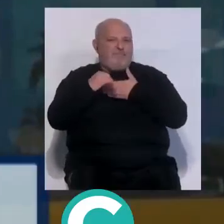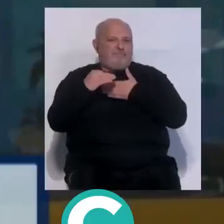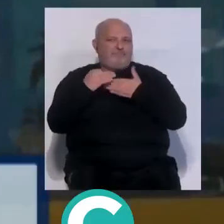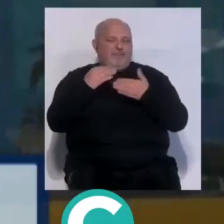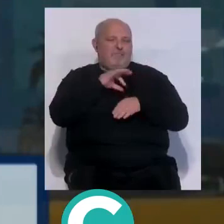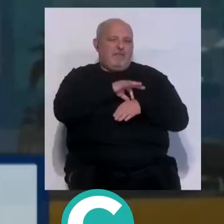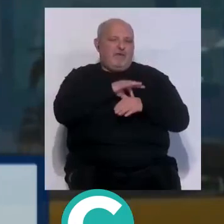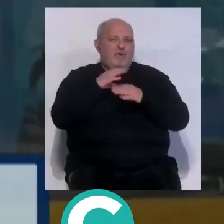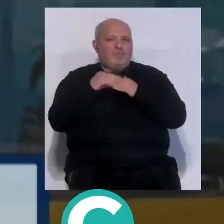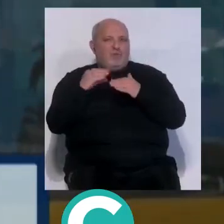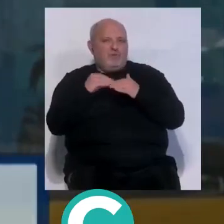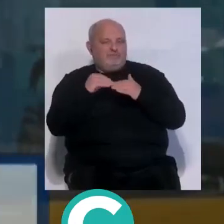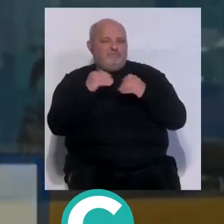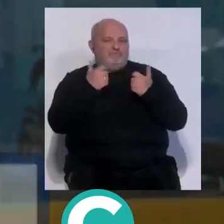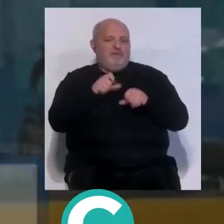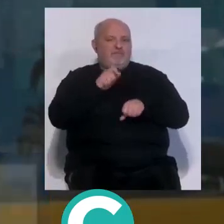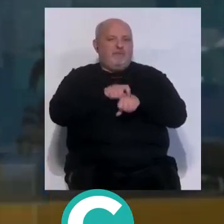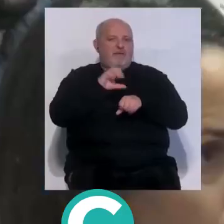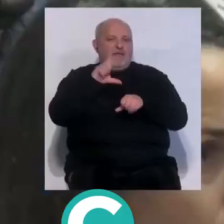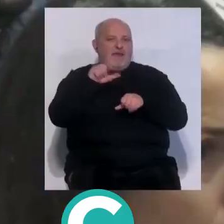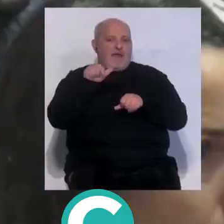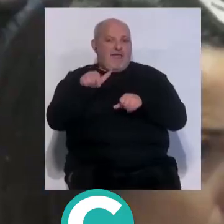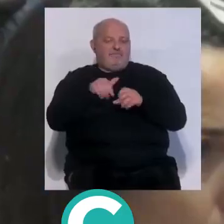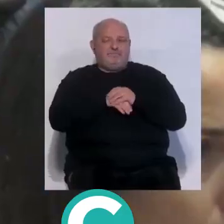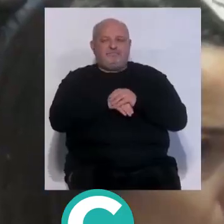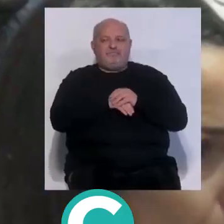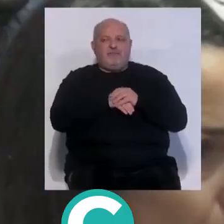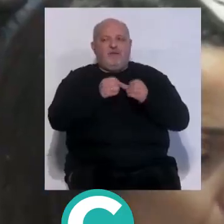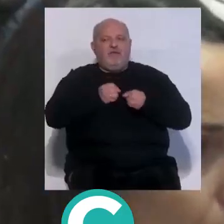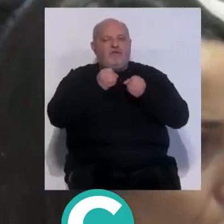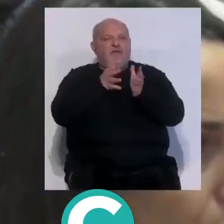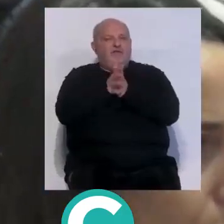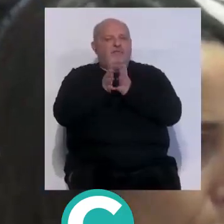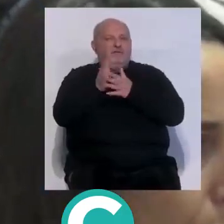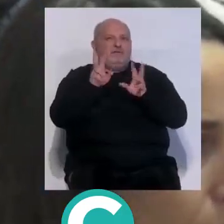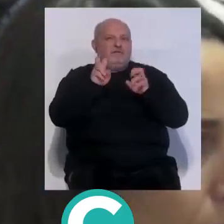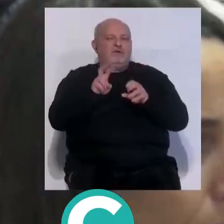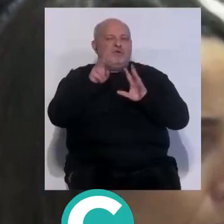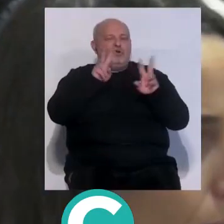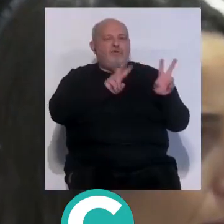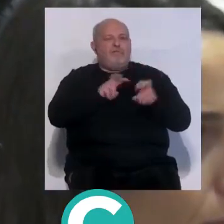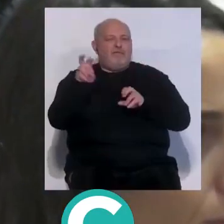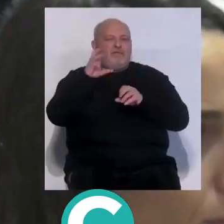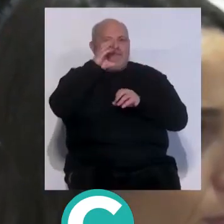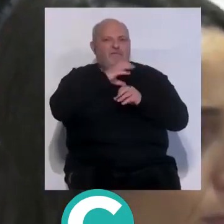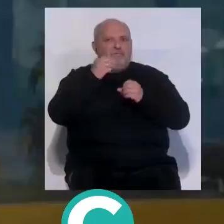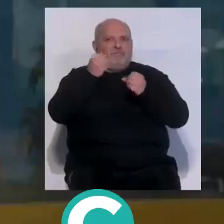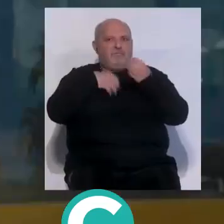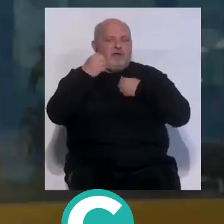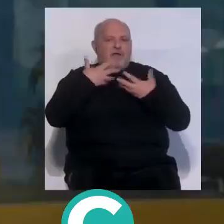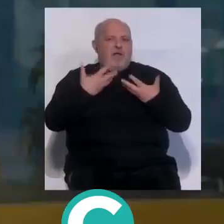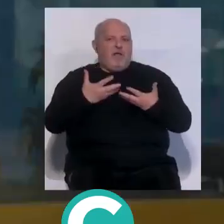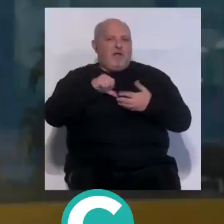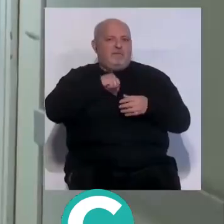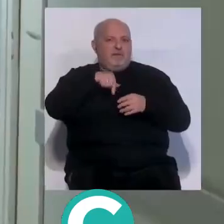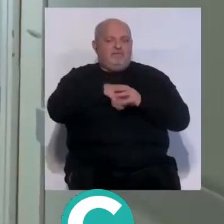entre médicos y pacientes de esclerosis múltiple y bueno, pues informar también un poco de las novedades científicas que nosotros tenemos aquí en